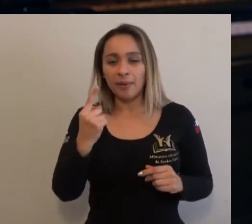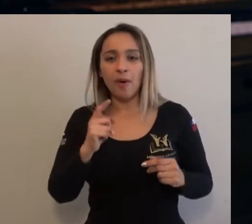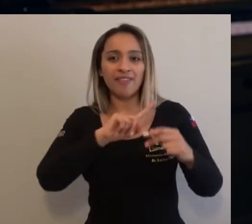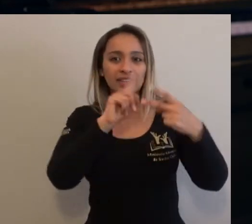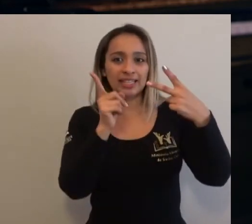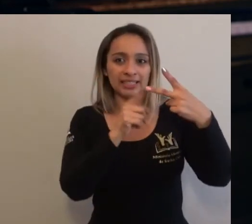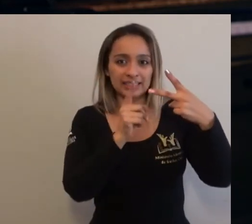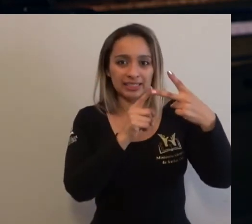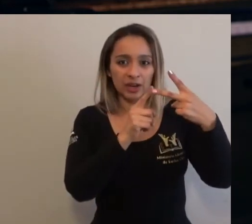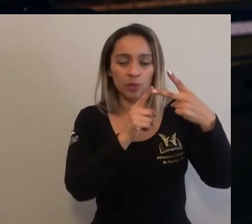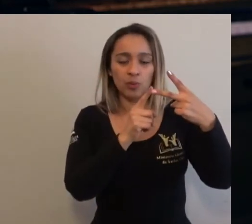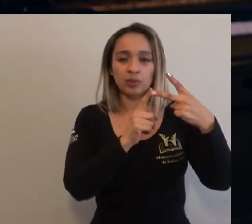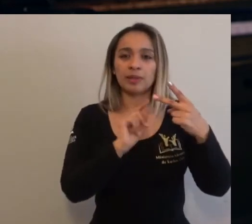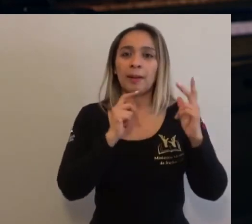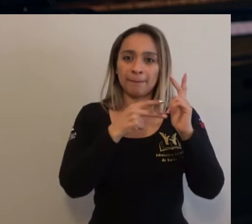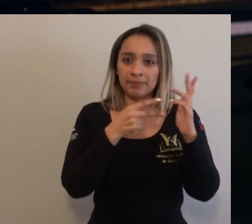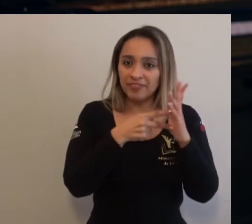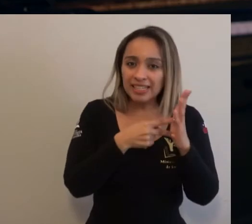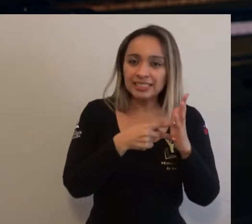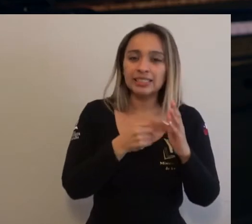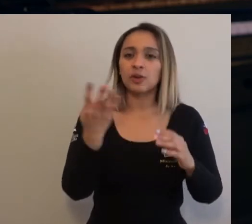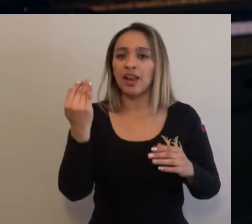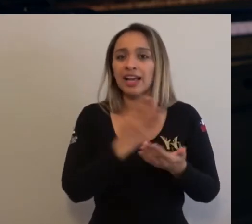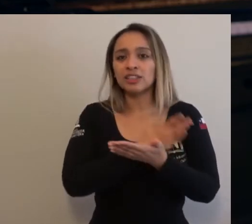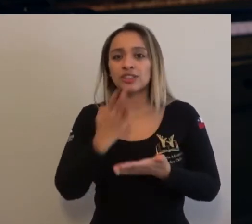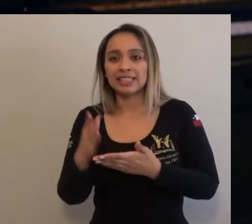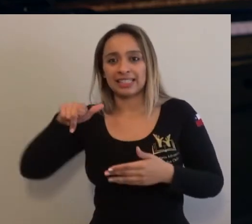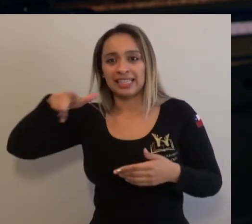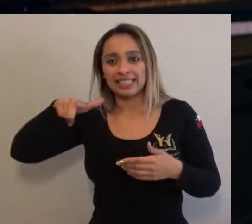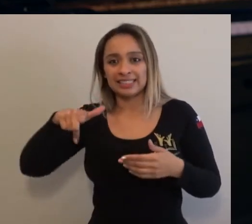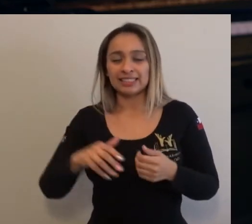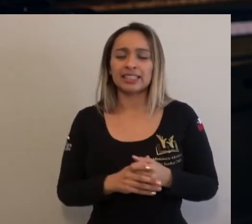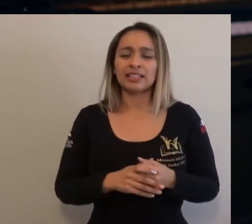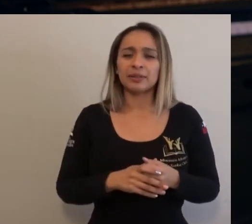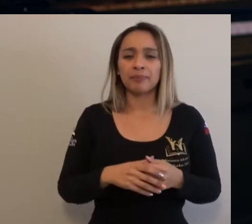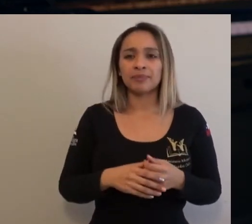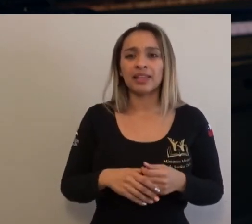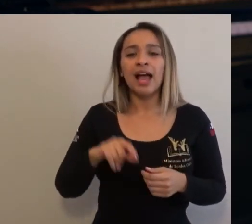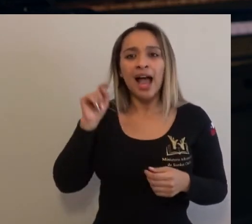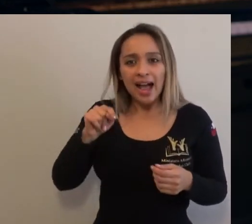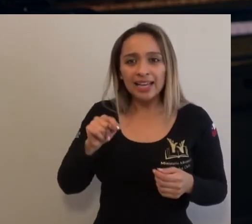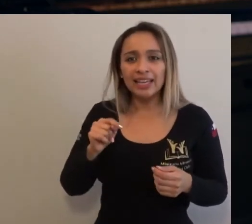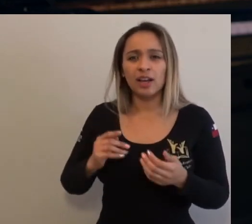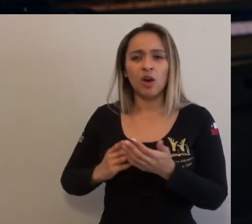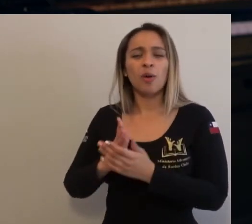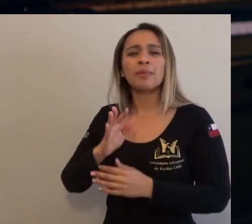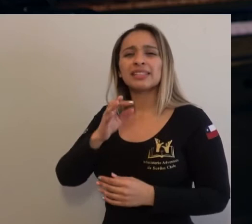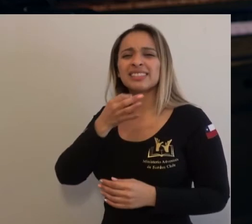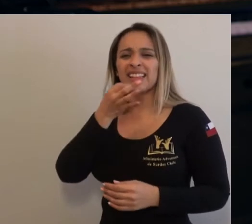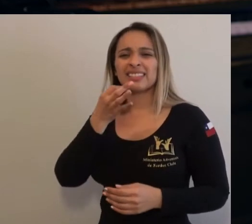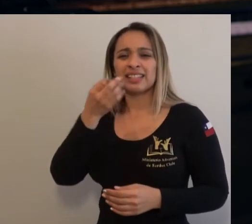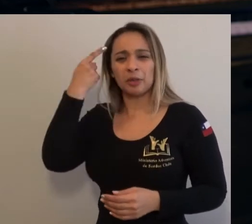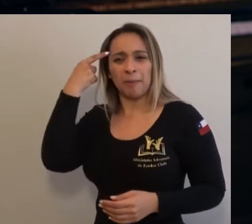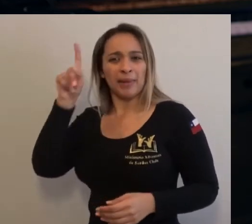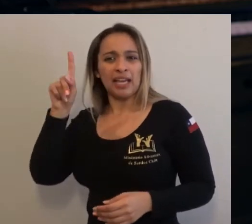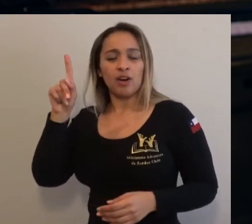el 14 al 17, que es donde empieza nuestro pero. Entonces, aquí en este pero, vemos que el principal